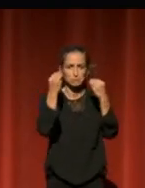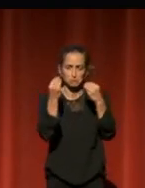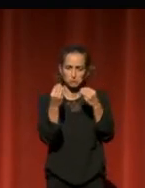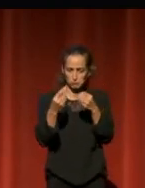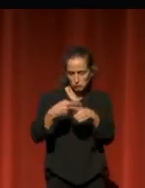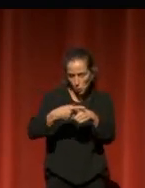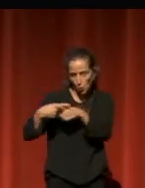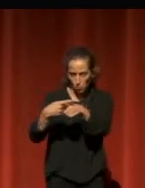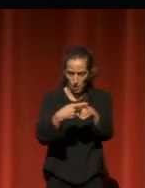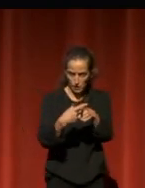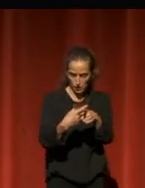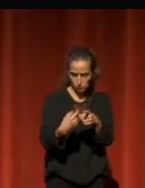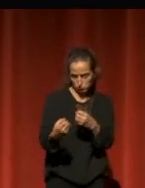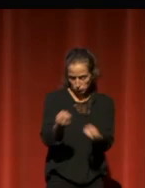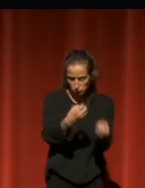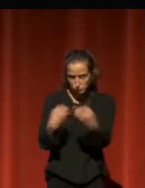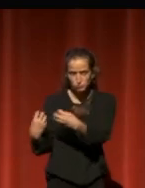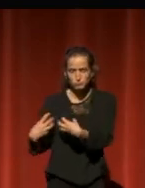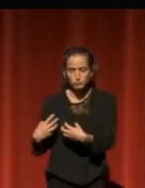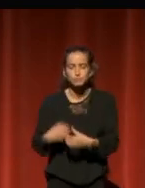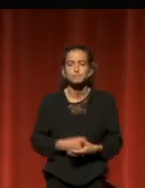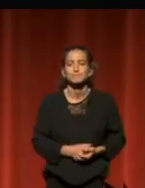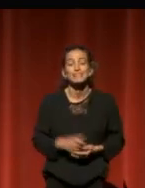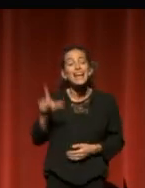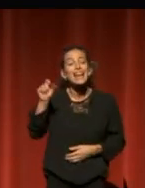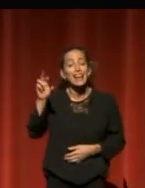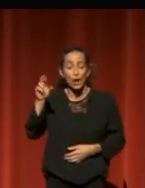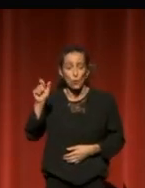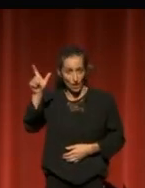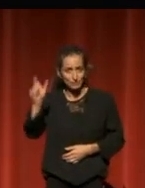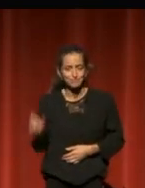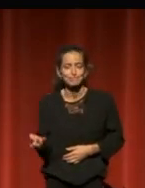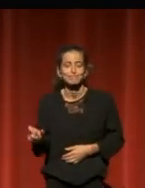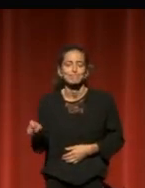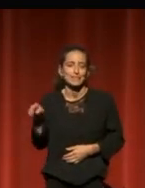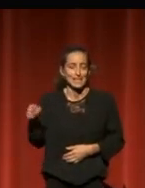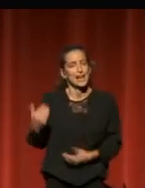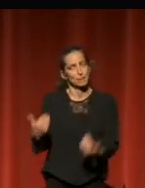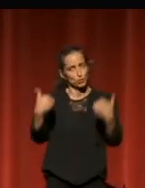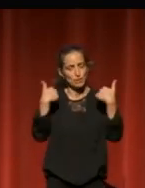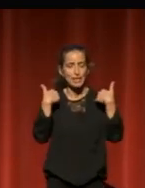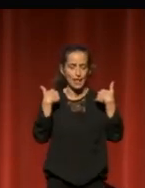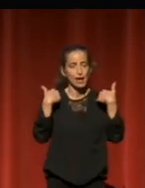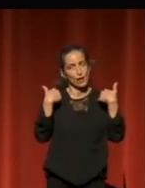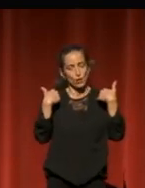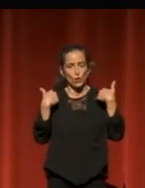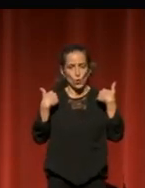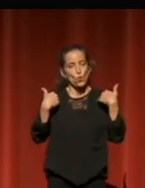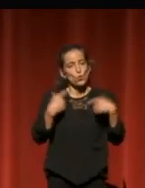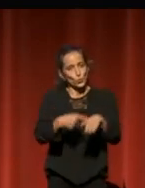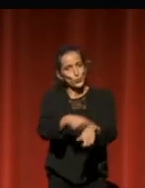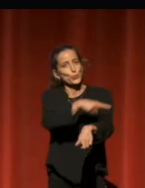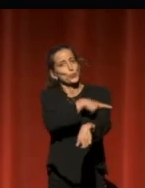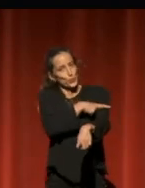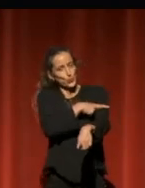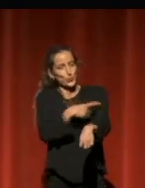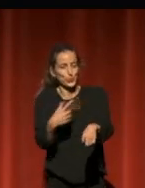empezaremos por Laura. Laura tiene una responsabilidad que un poco está por encima de todas las demás. Y,